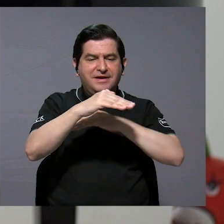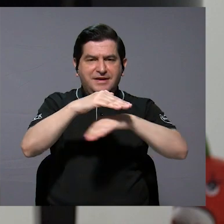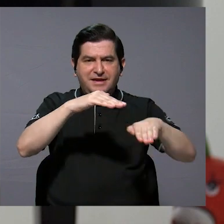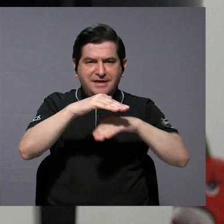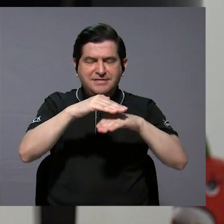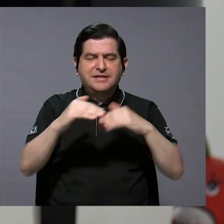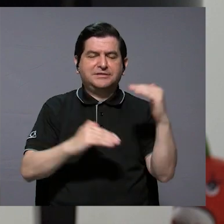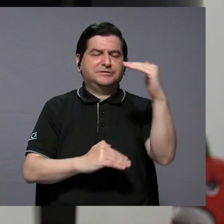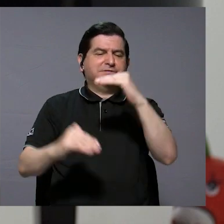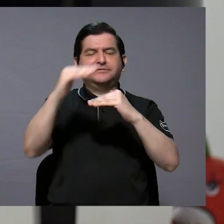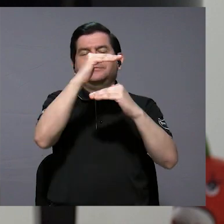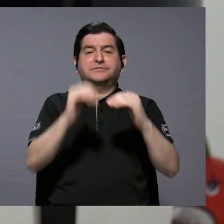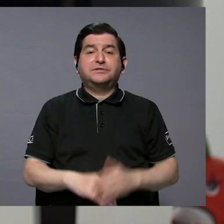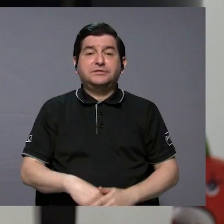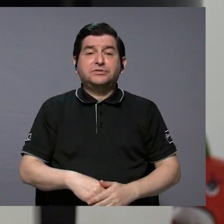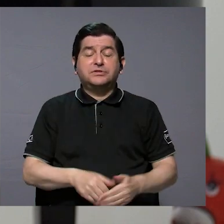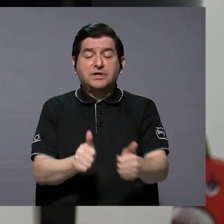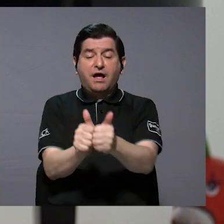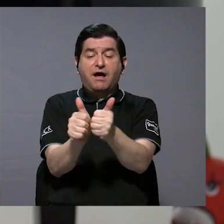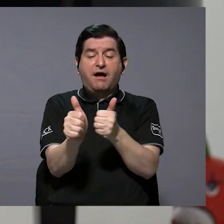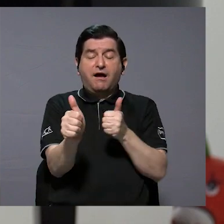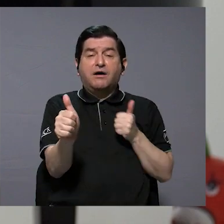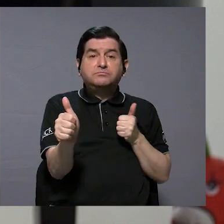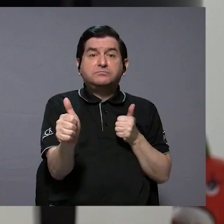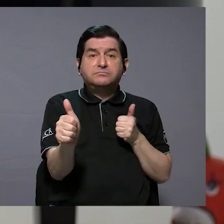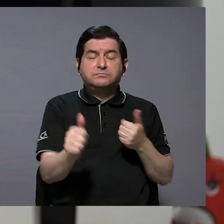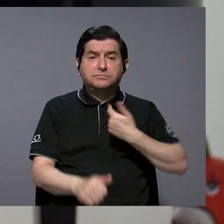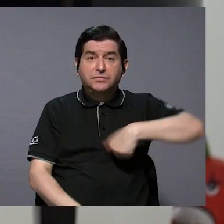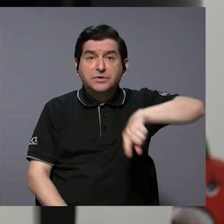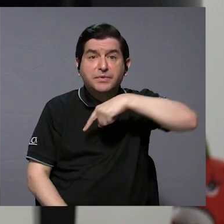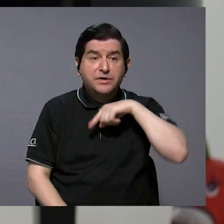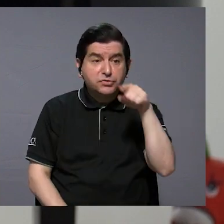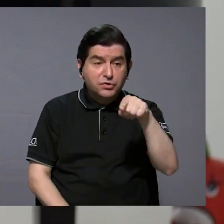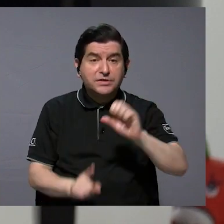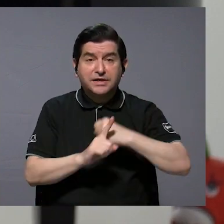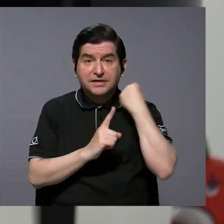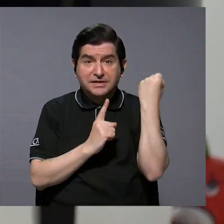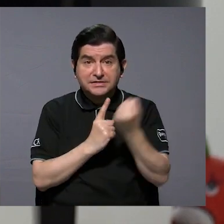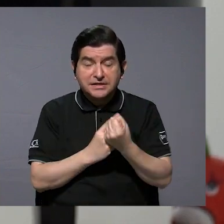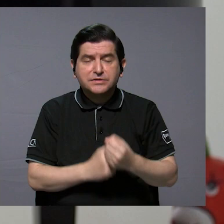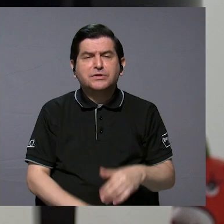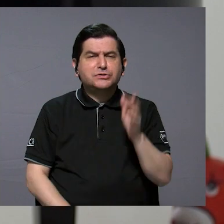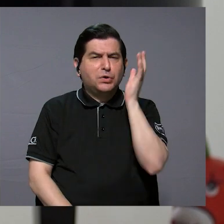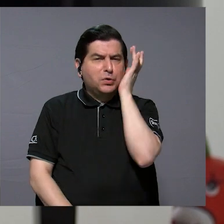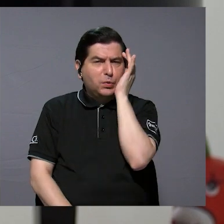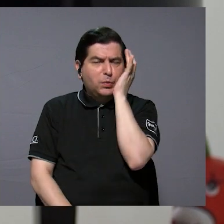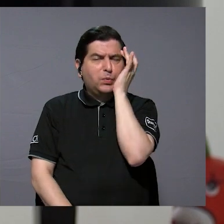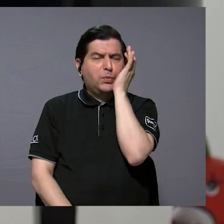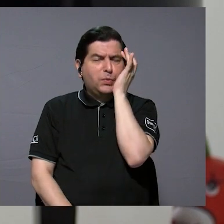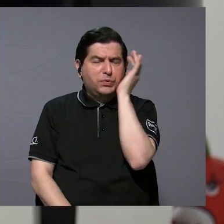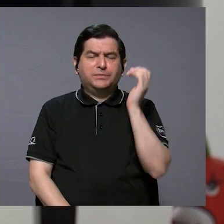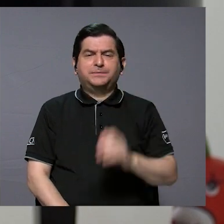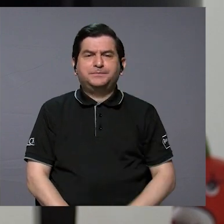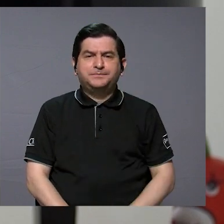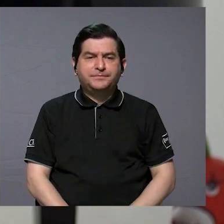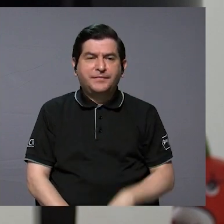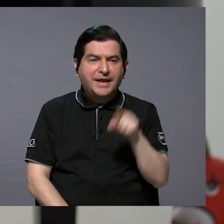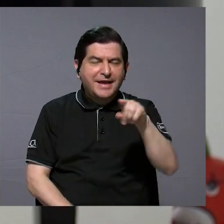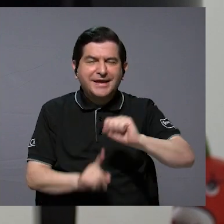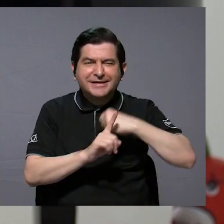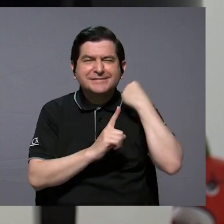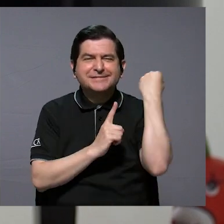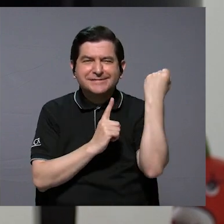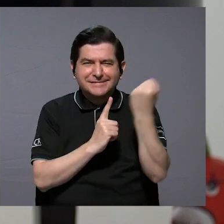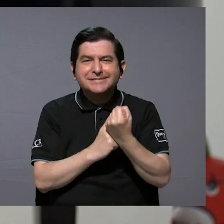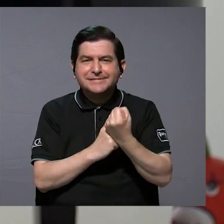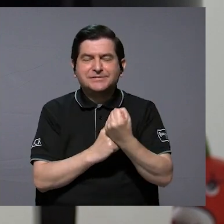en diferentes sedes y recintos, se echó para atrás. Y para nosotras esa ha sido una enorme preocupación.